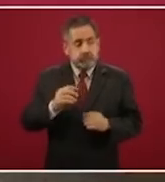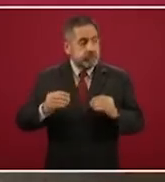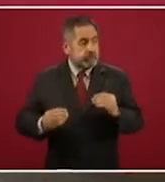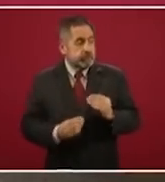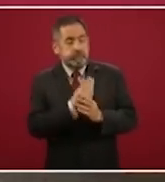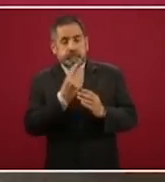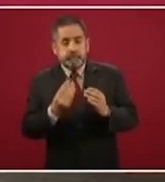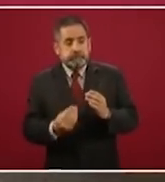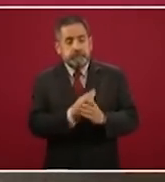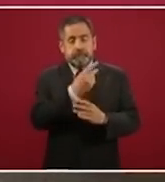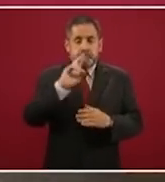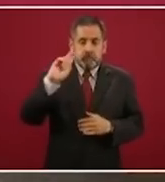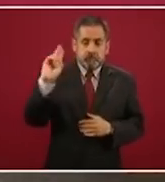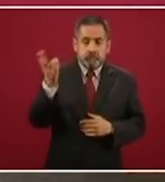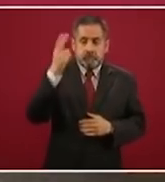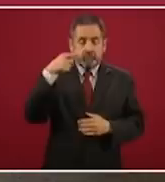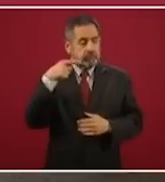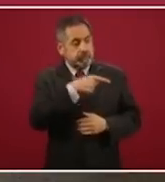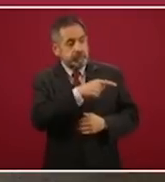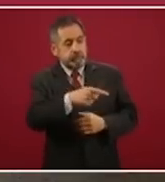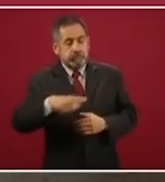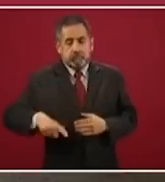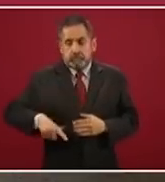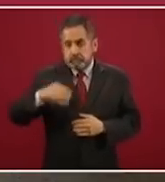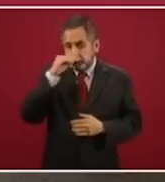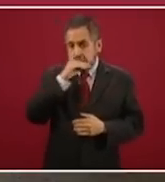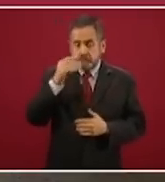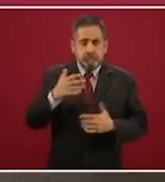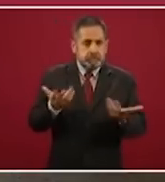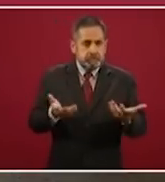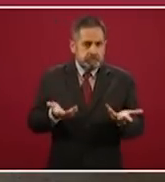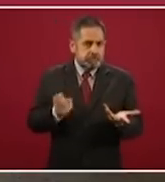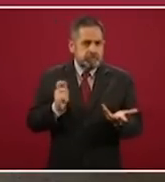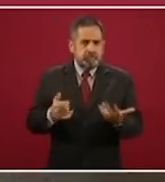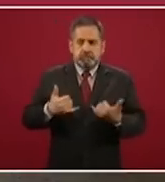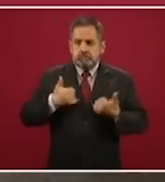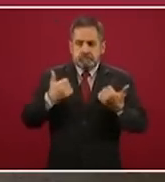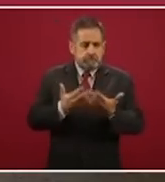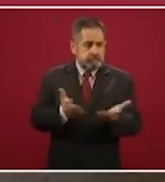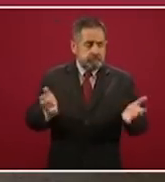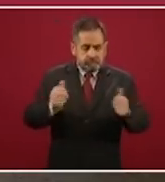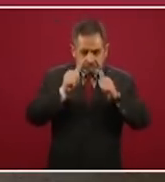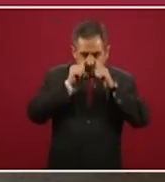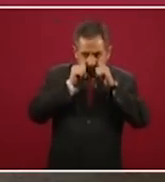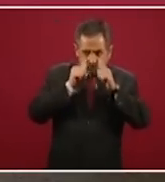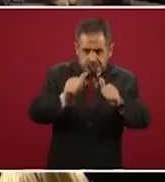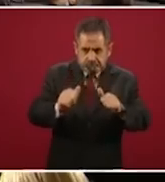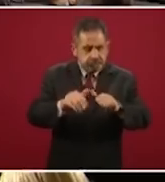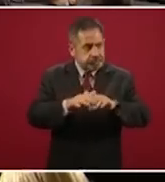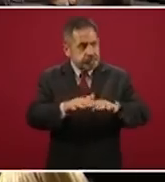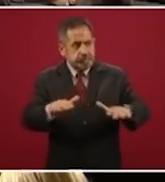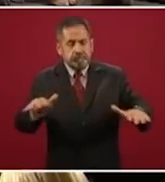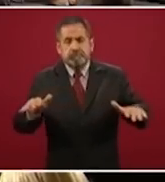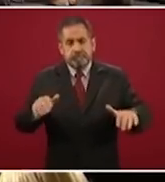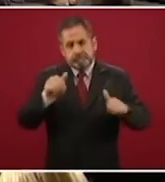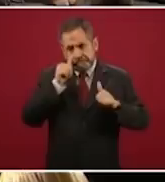universidades públicas. Entonces, hay atención a los jóvenes, hay